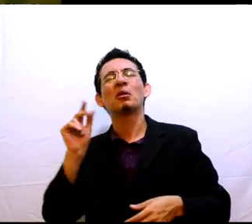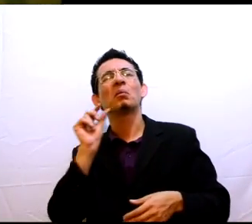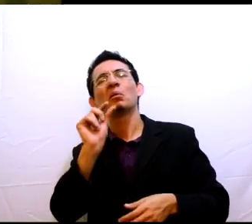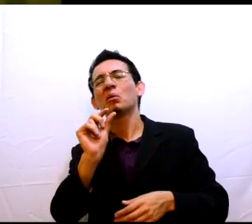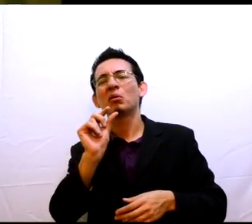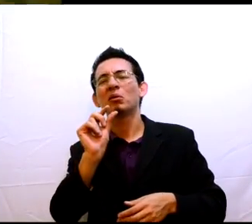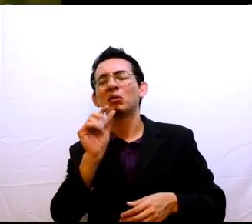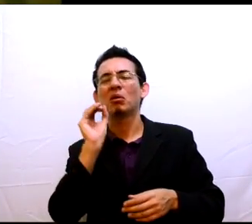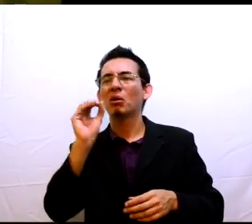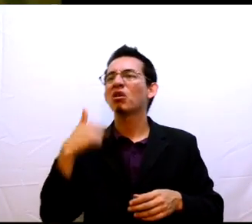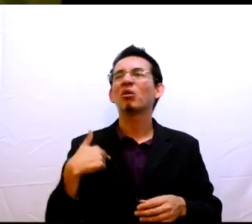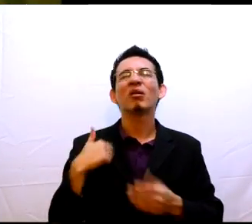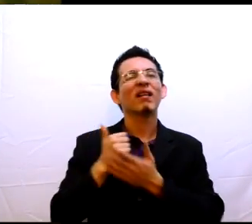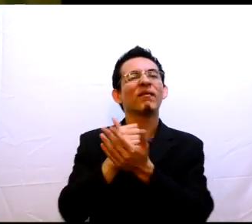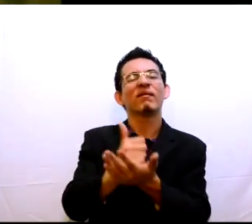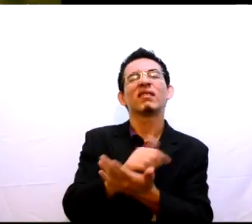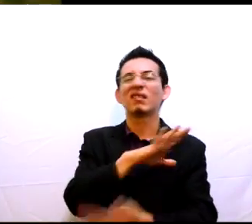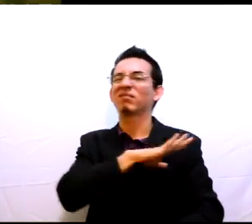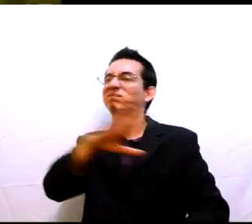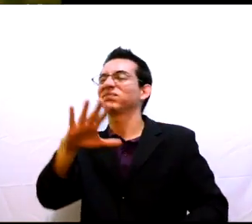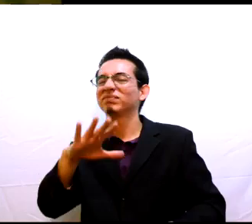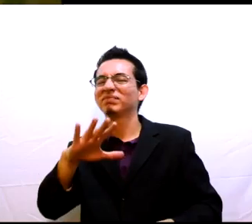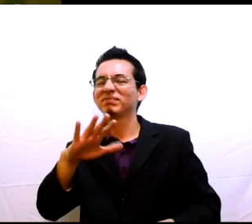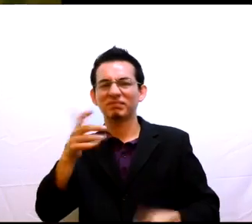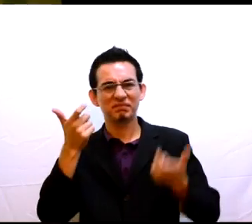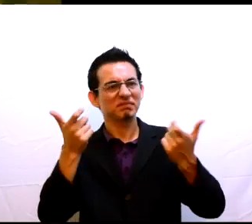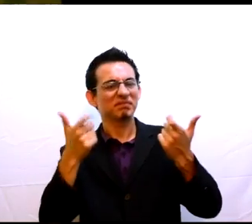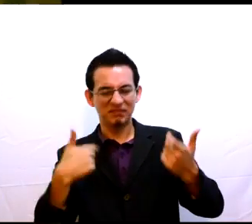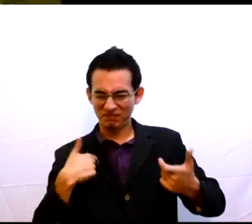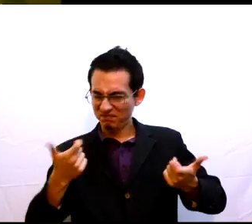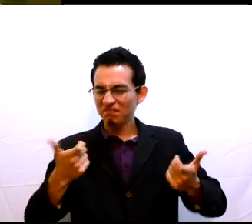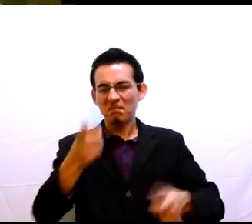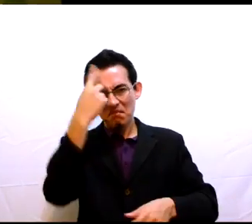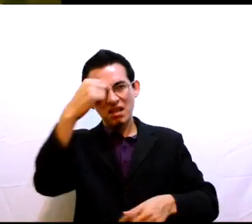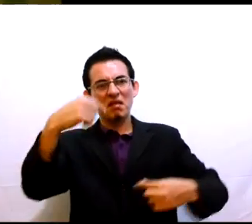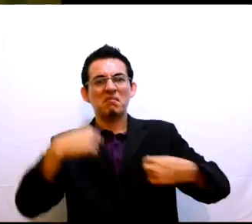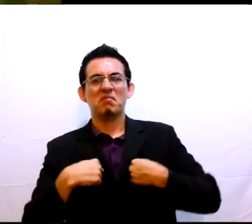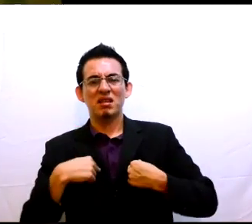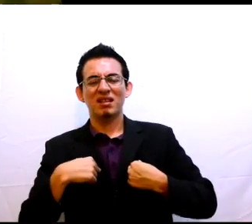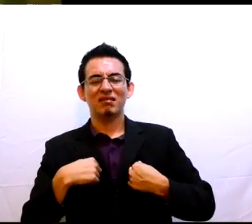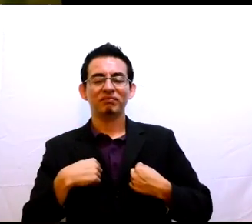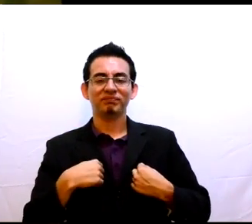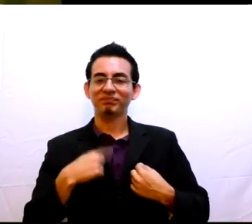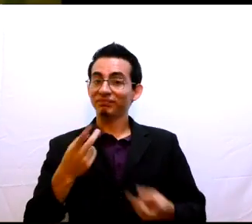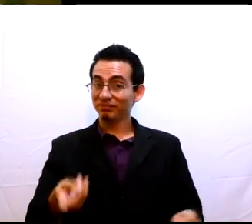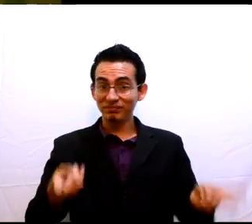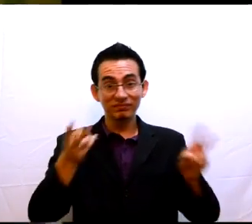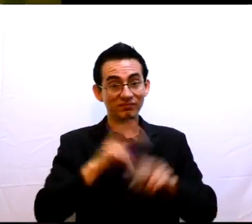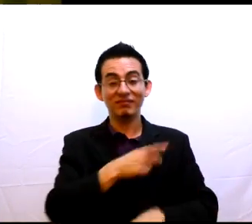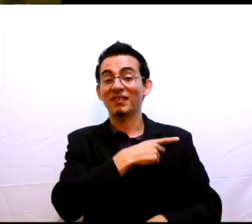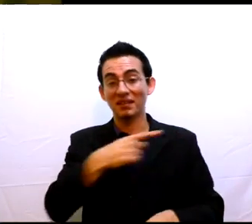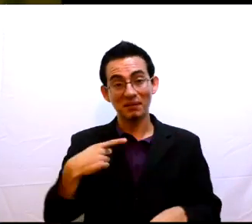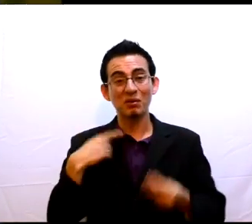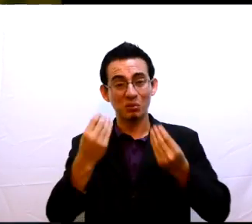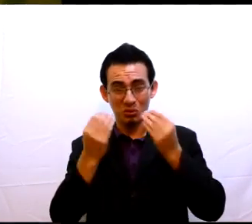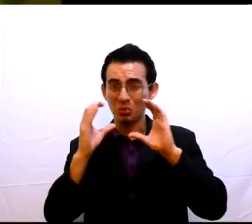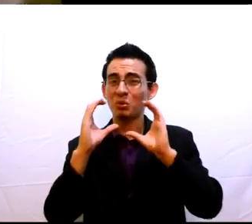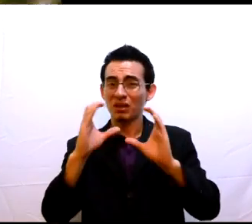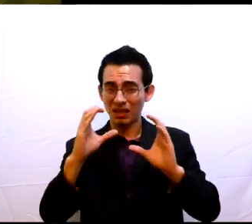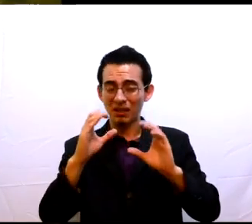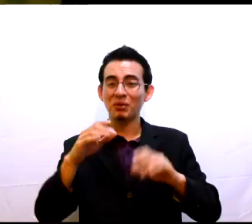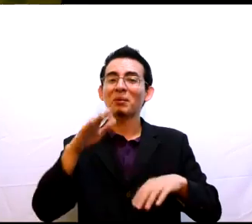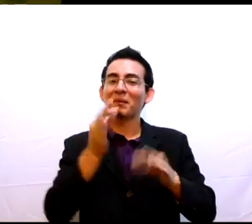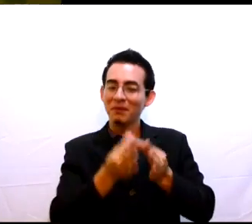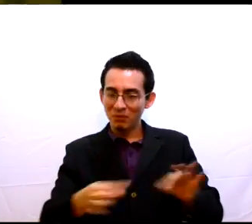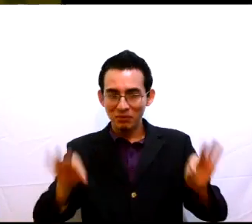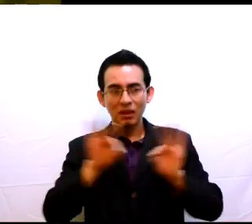insensato no compartir lo que dios nos ha dado con el que tienen necesidad y